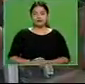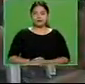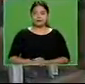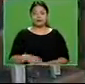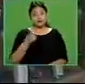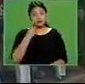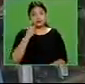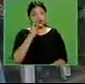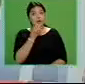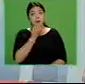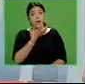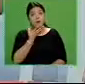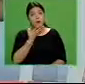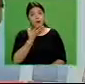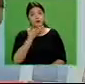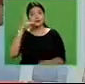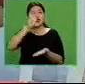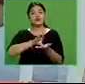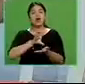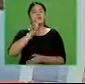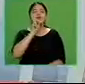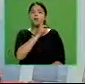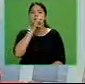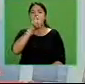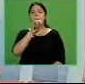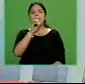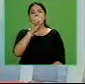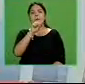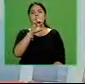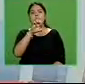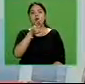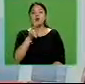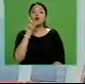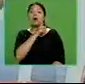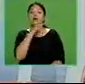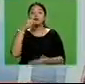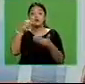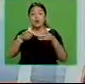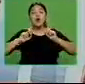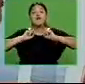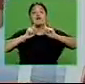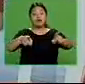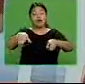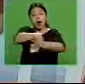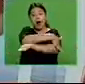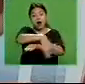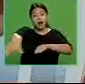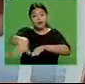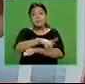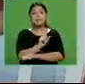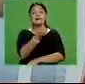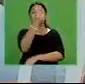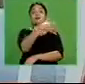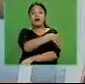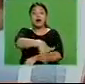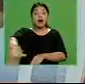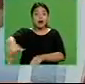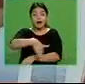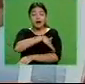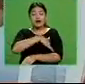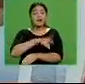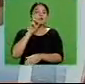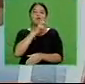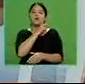Fíjense qué hermoso que en la ciudad de Moscú le van a poner el nombre a una avenida, a una calle principal de nuestro